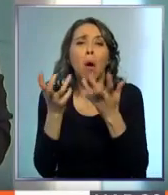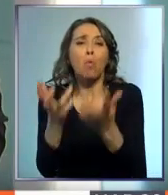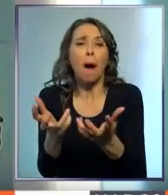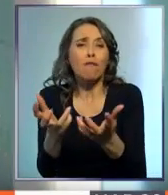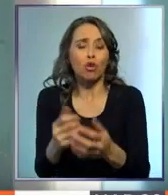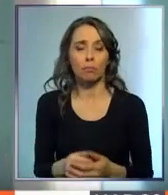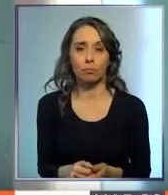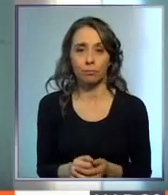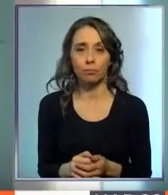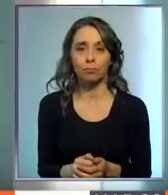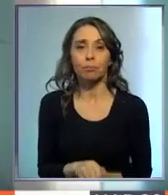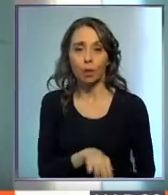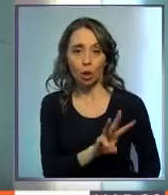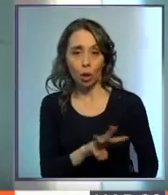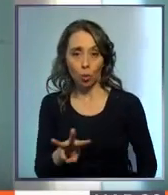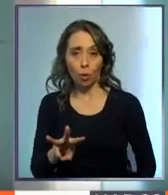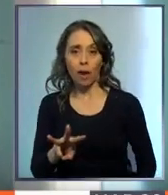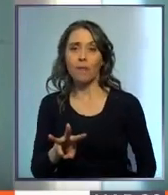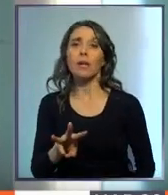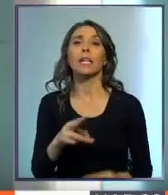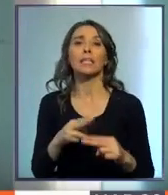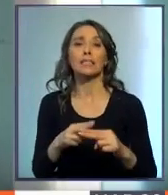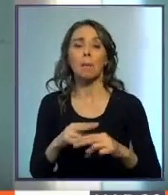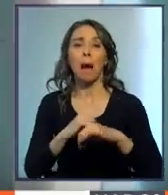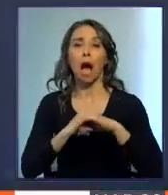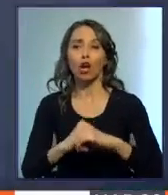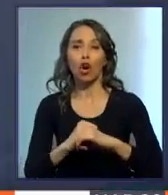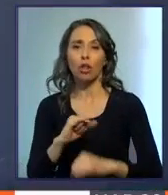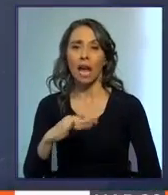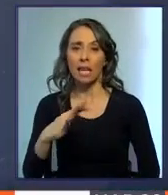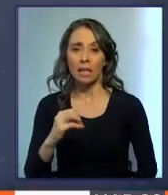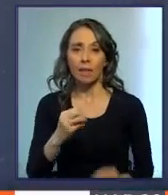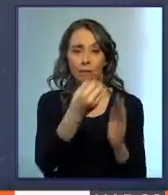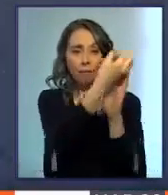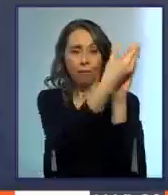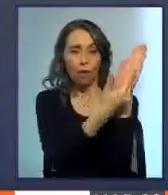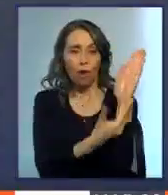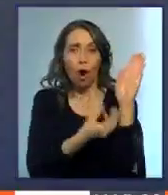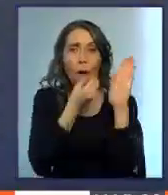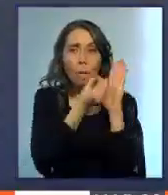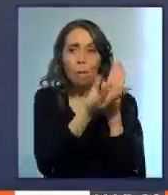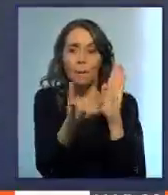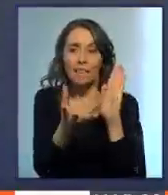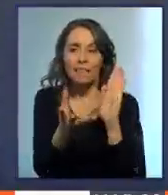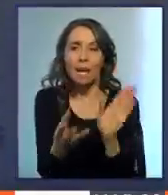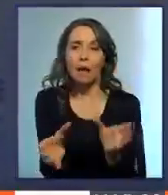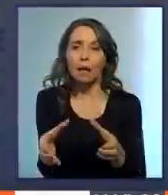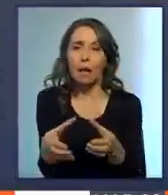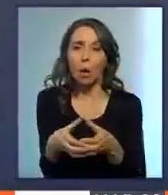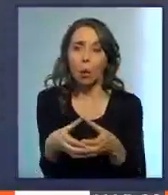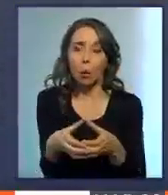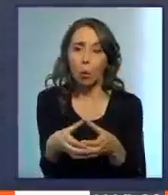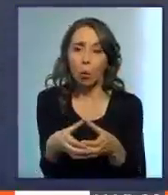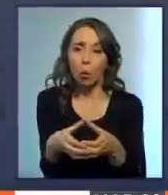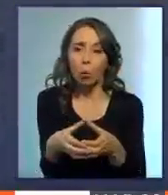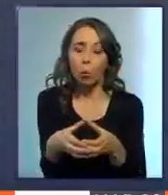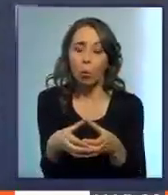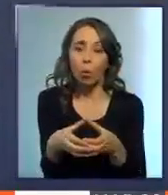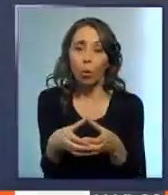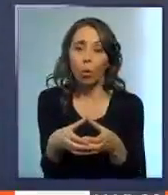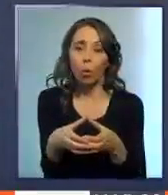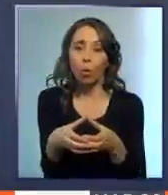Esta tarde, el sitio web Contrainfo publicó un extenso mensaje de un grupo